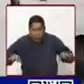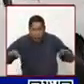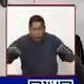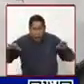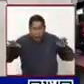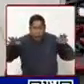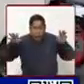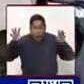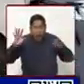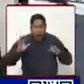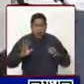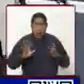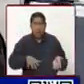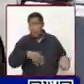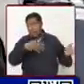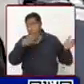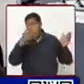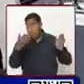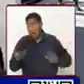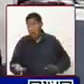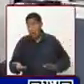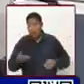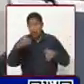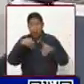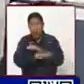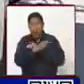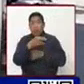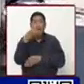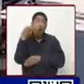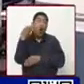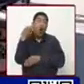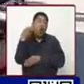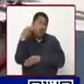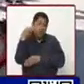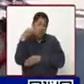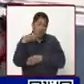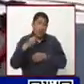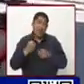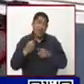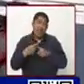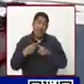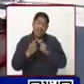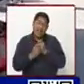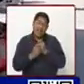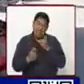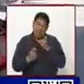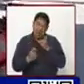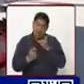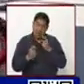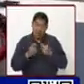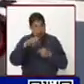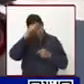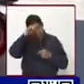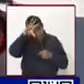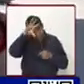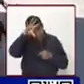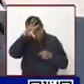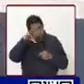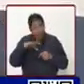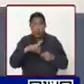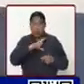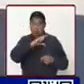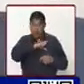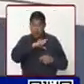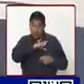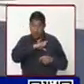Ella fue encontrada sin vida en un hotel que está en la zona de la ex terminal de la capital tarijeña. Personal de la